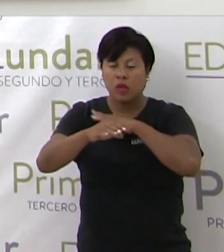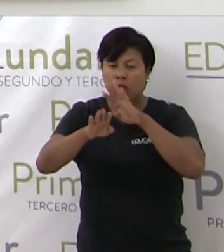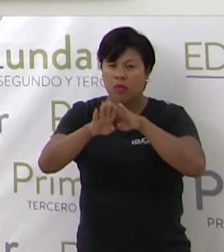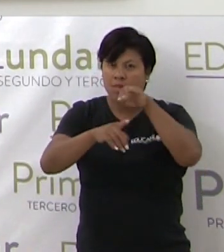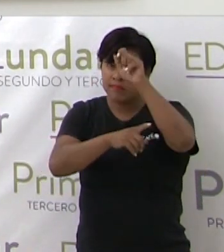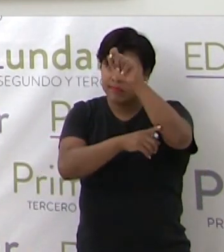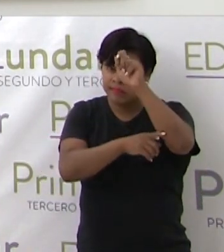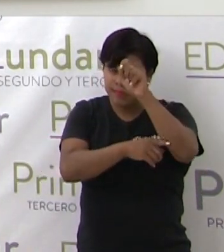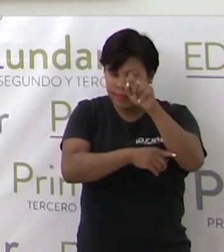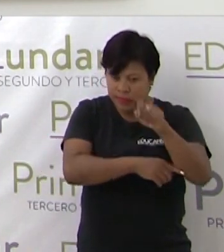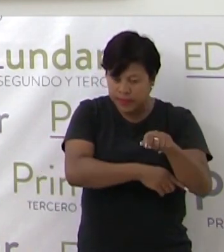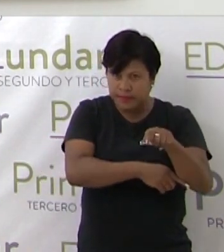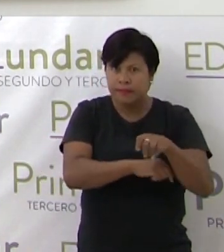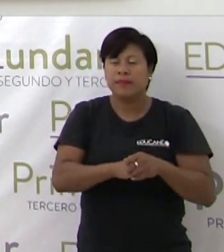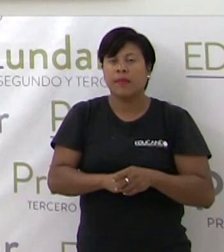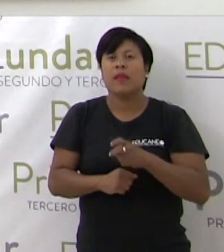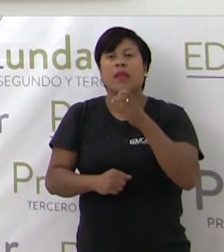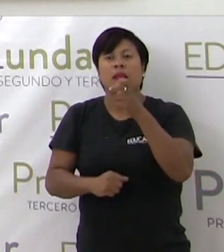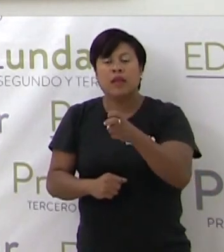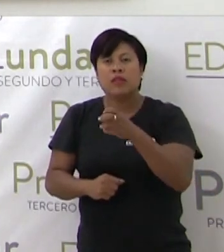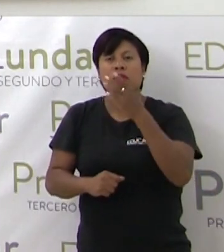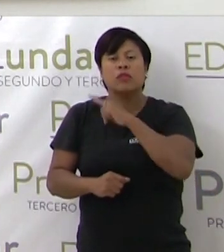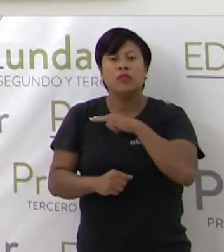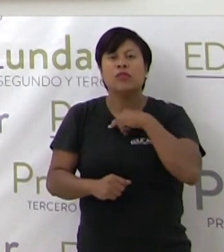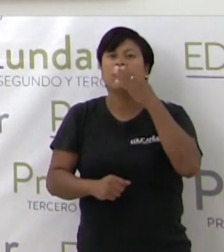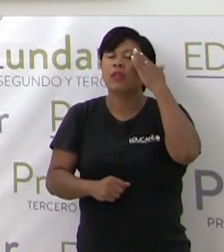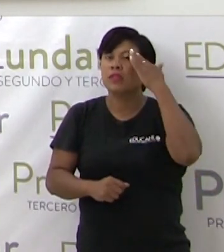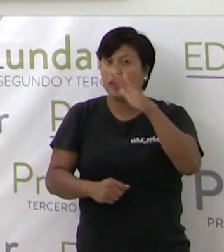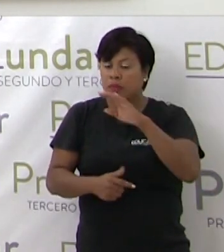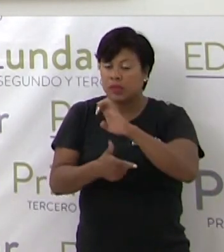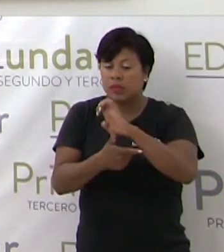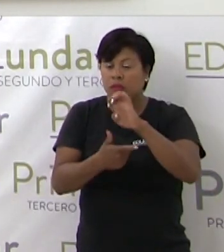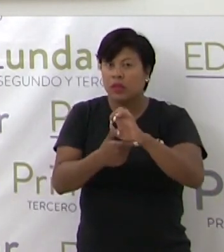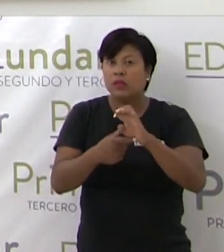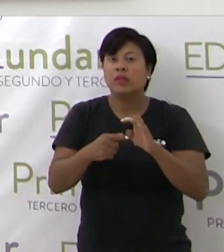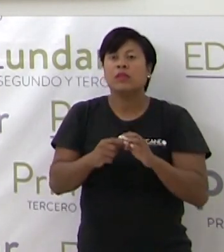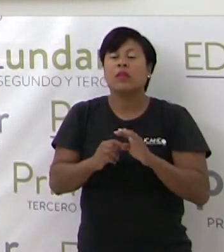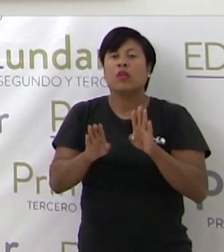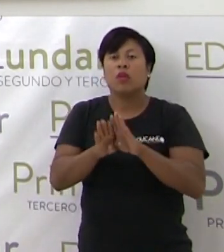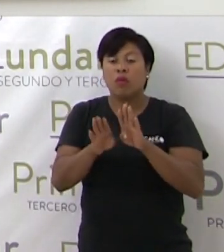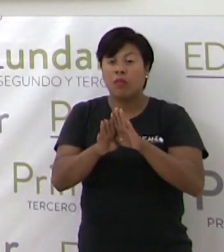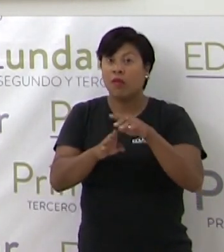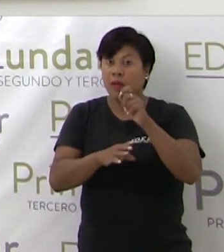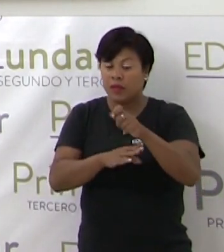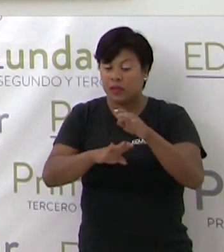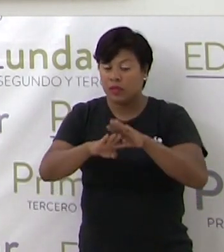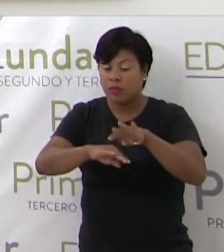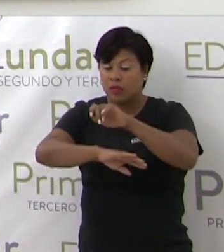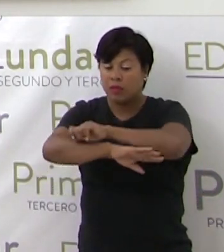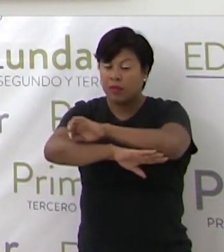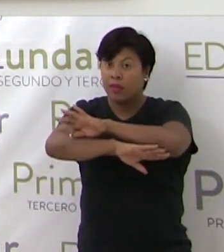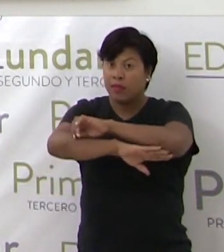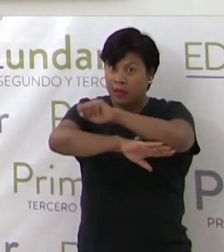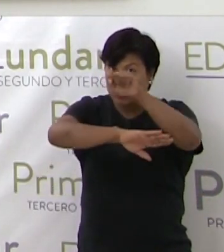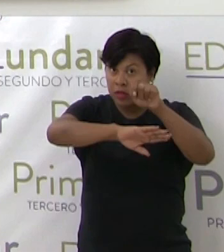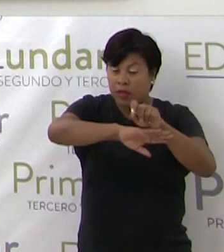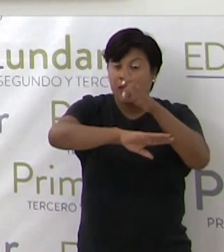punteadas en la cual ya sabemos que entonces con la apertura del transportador esto mide